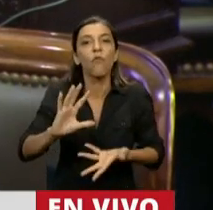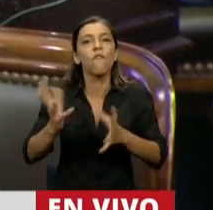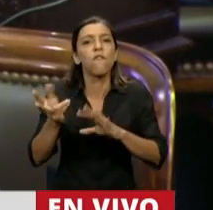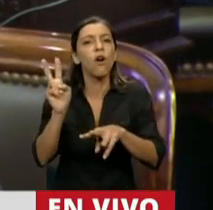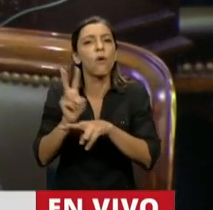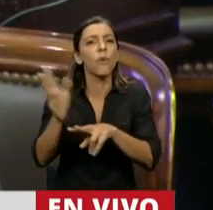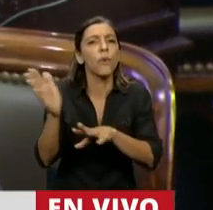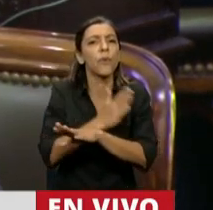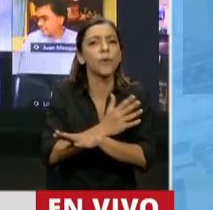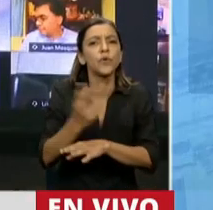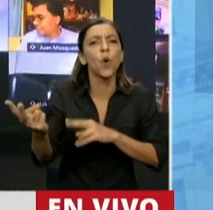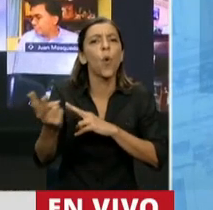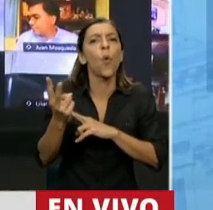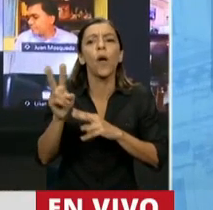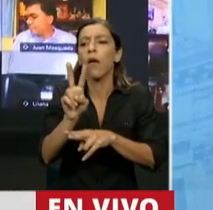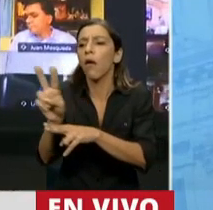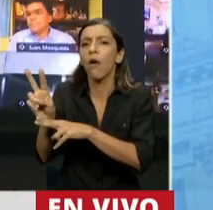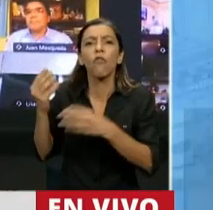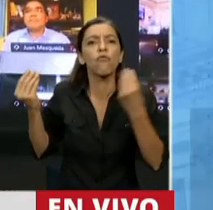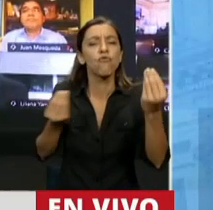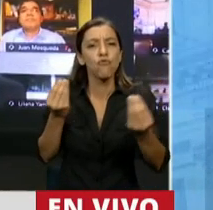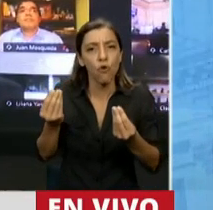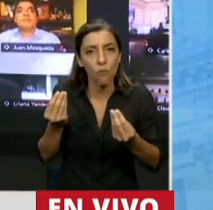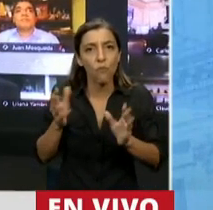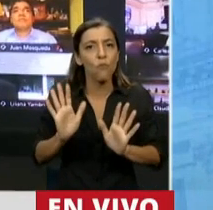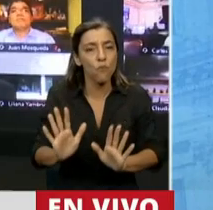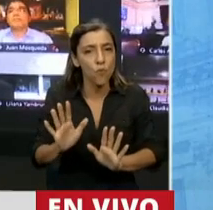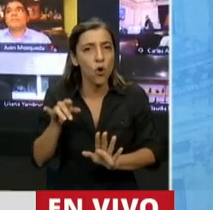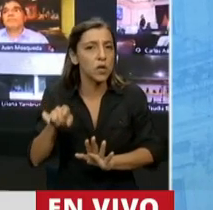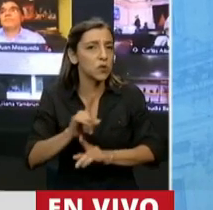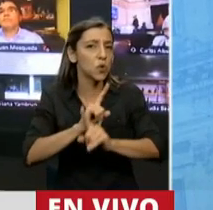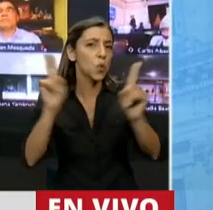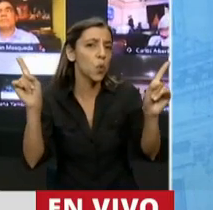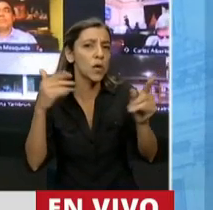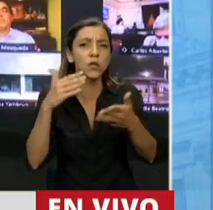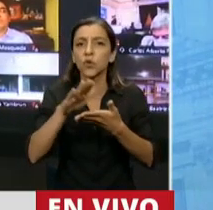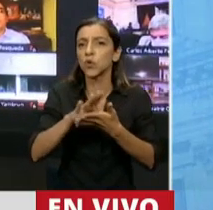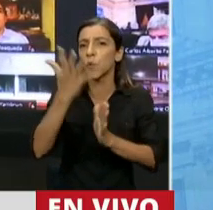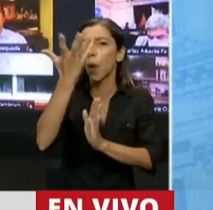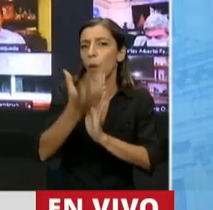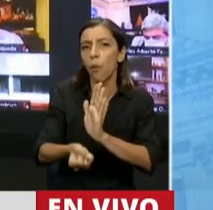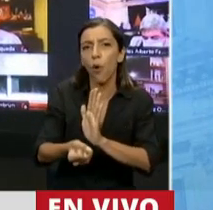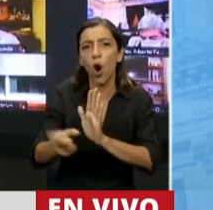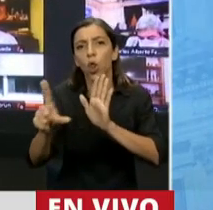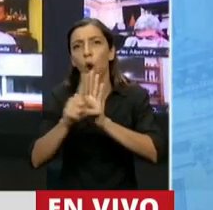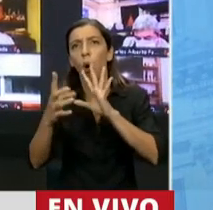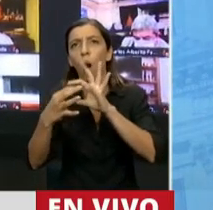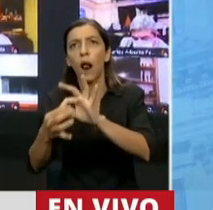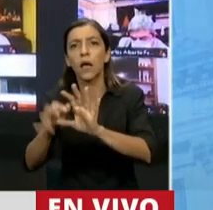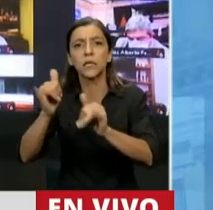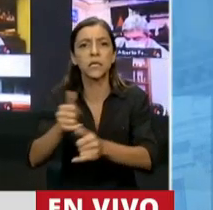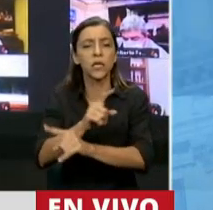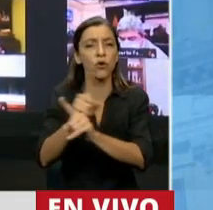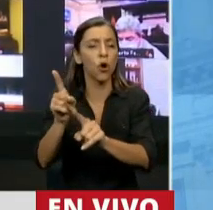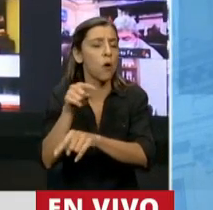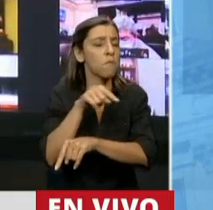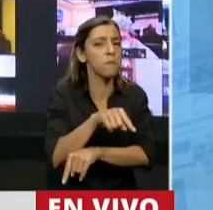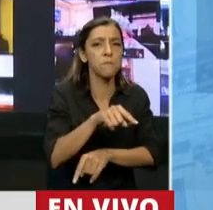ingresa en el debate de la legalidad o ilegalidad del aborto. Simplemente